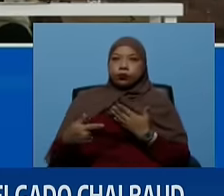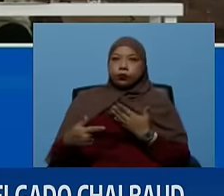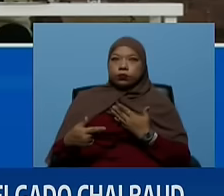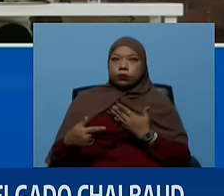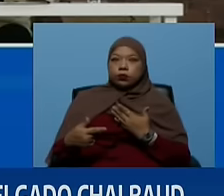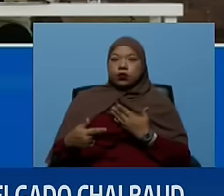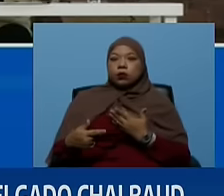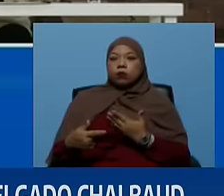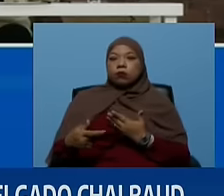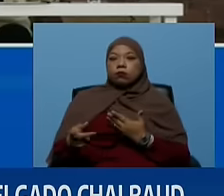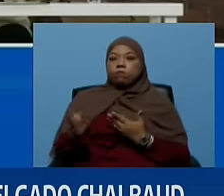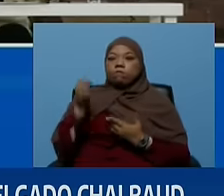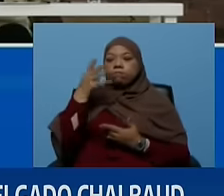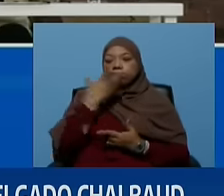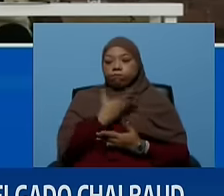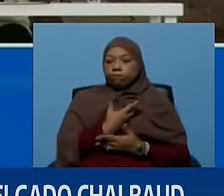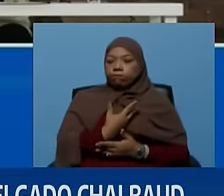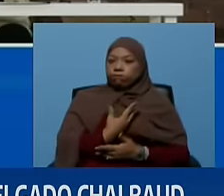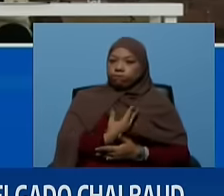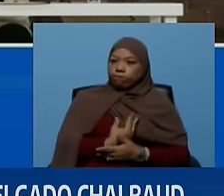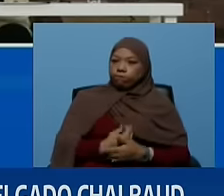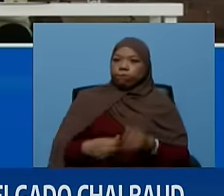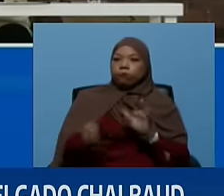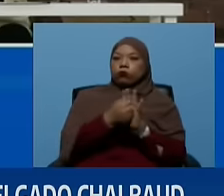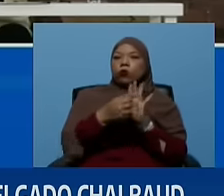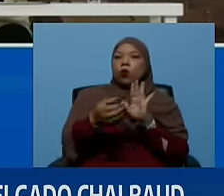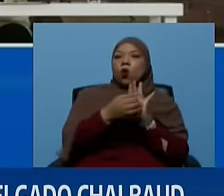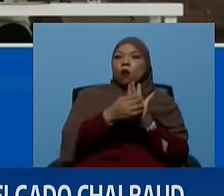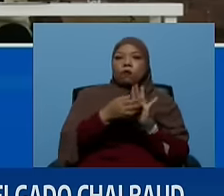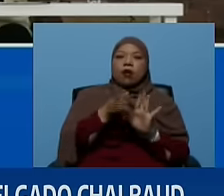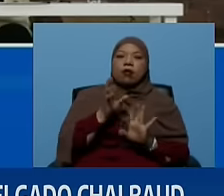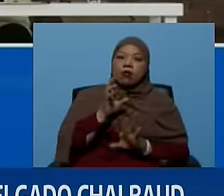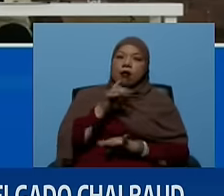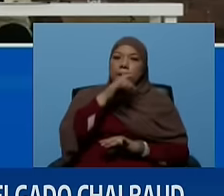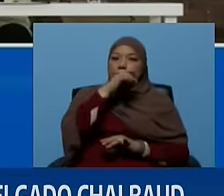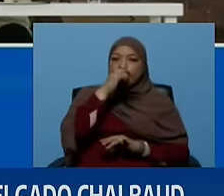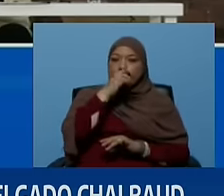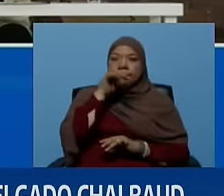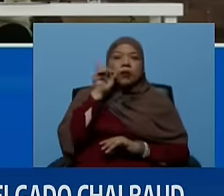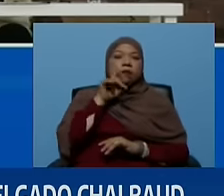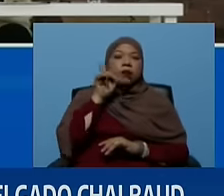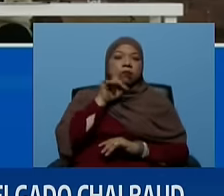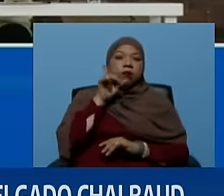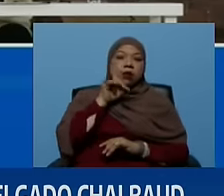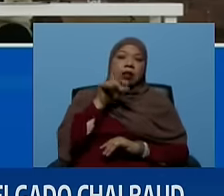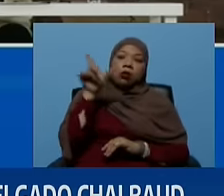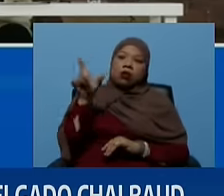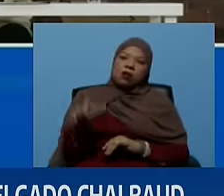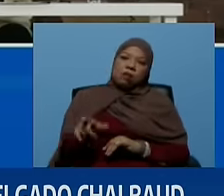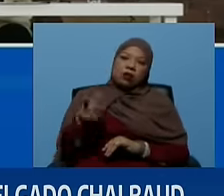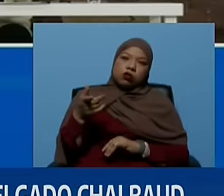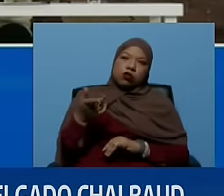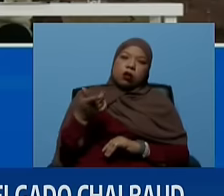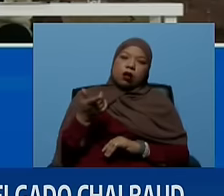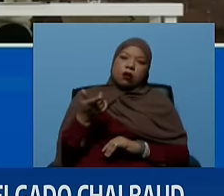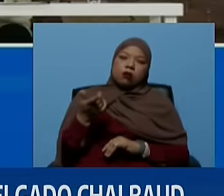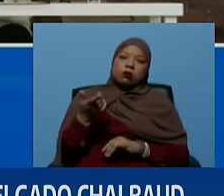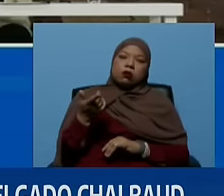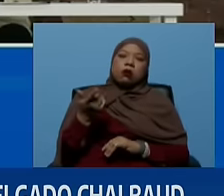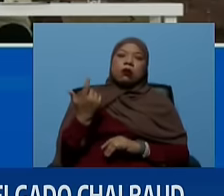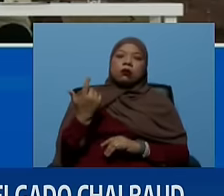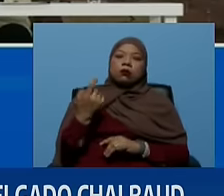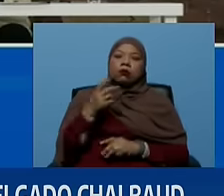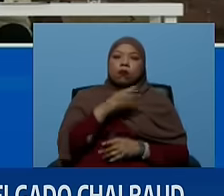tumbaron Lamentablemente hicieron una conjura mintieron sobre Isaías me nang Garita le